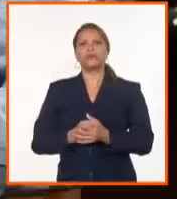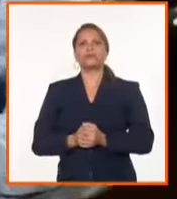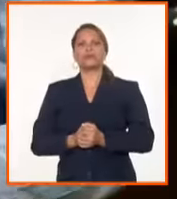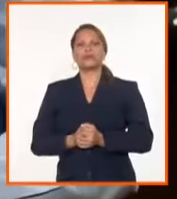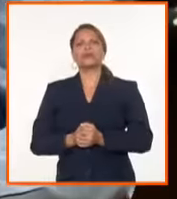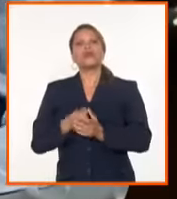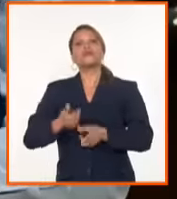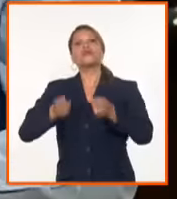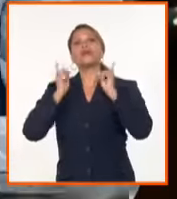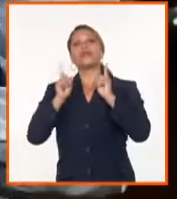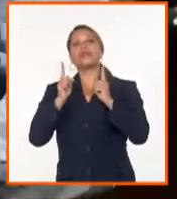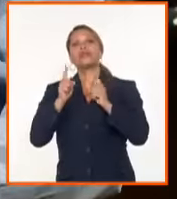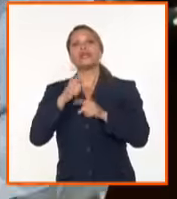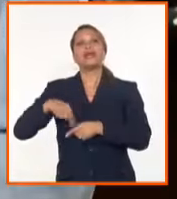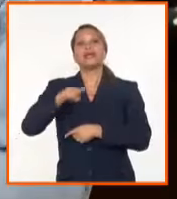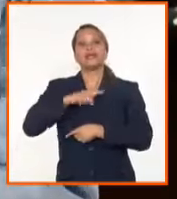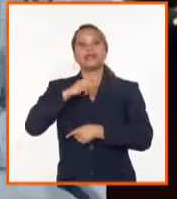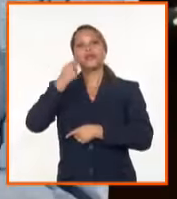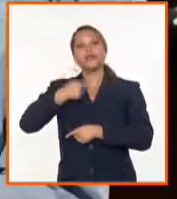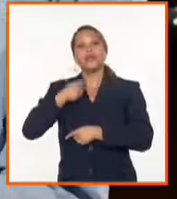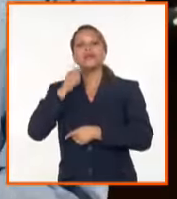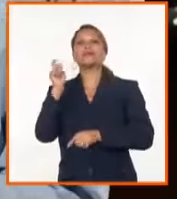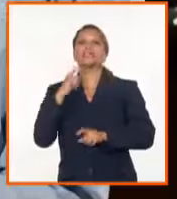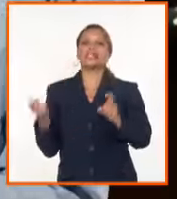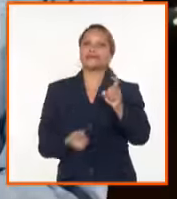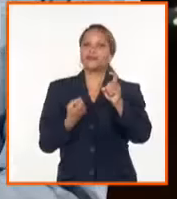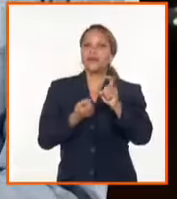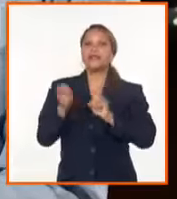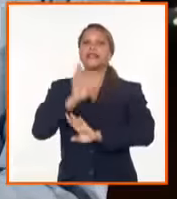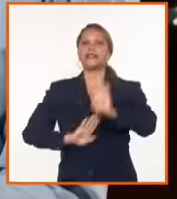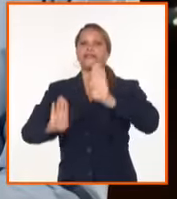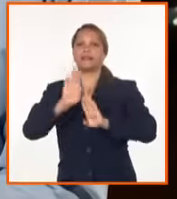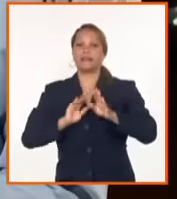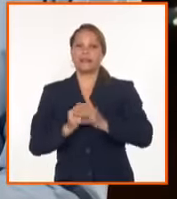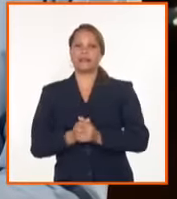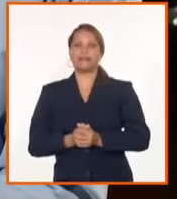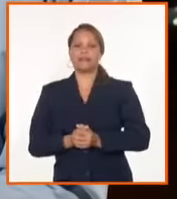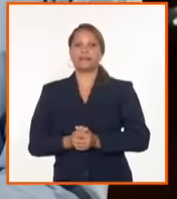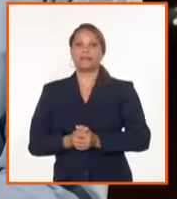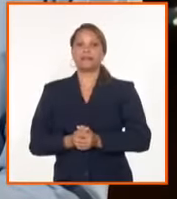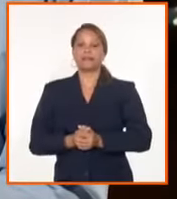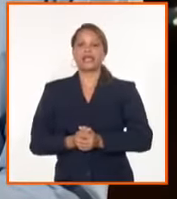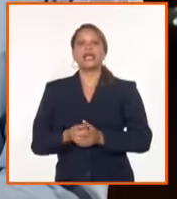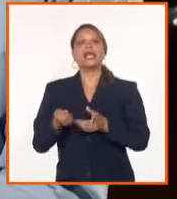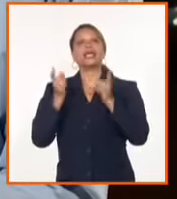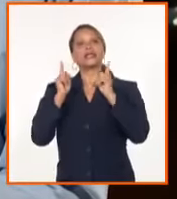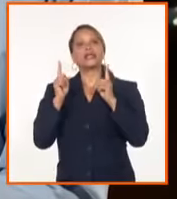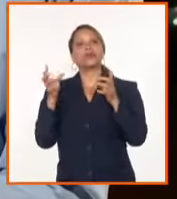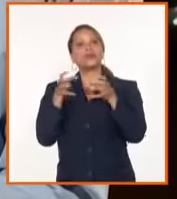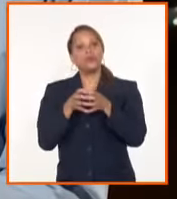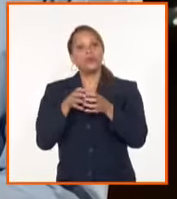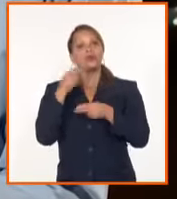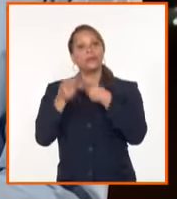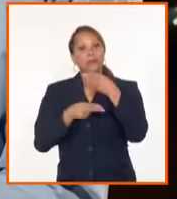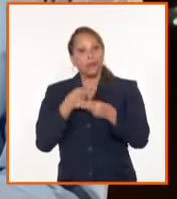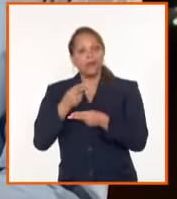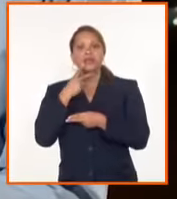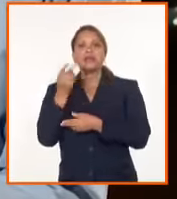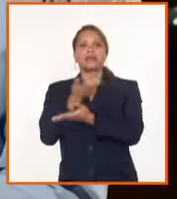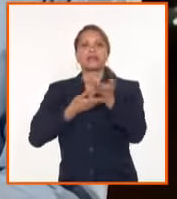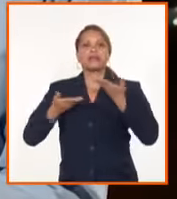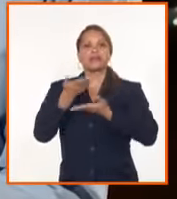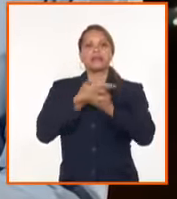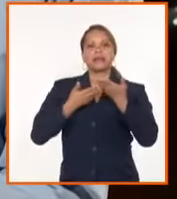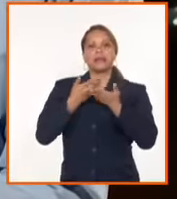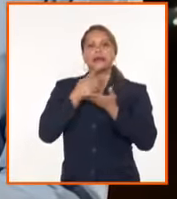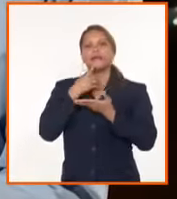política, que la estamos haciendo ahora y la estamos sistematizando en reuniones que en estos días, o en encuentros que estos días hemos hecho de intercambio con los